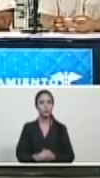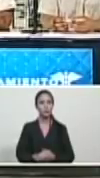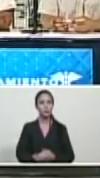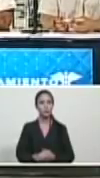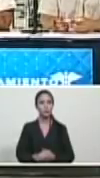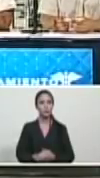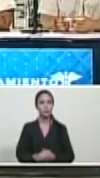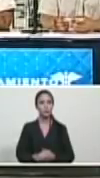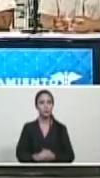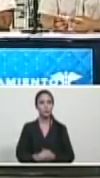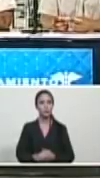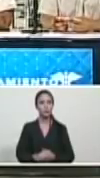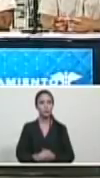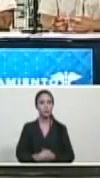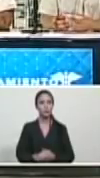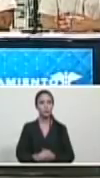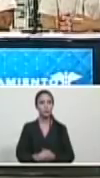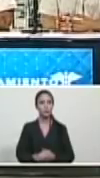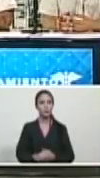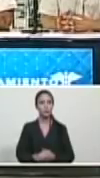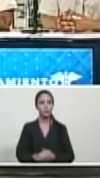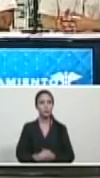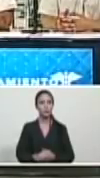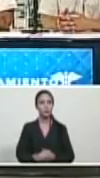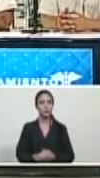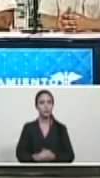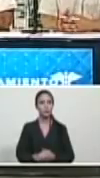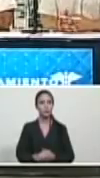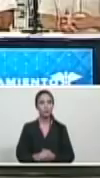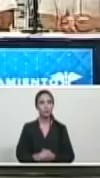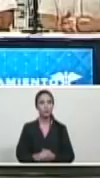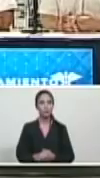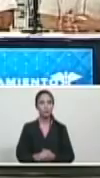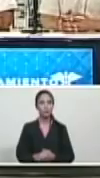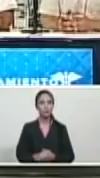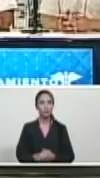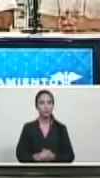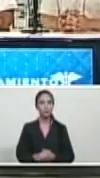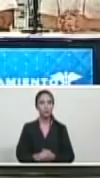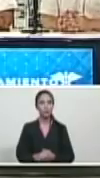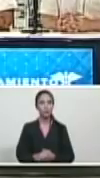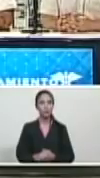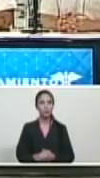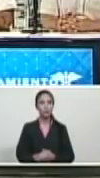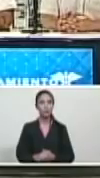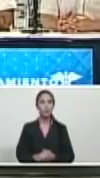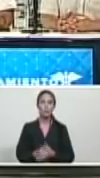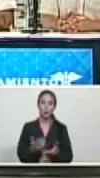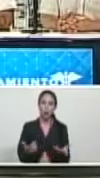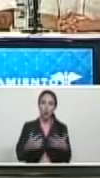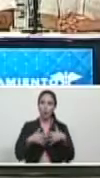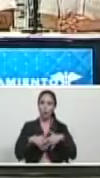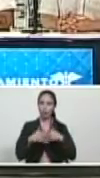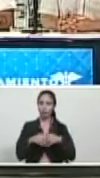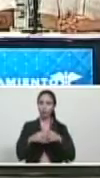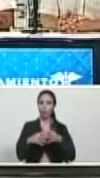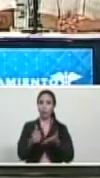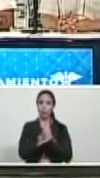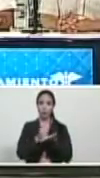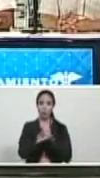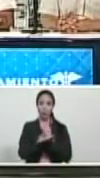Poco más de 2 años. Y lanzamos el motor farmacéutico. Un motor farmacéutico debe